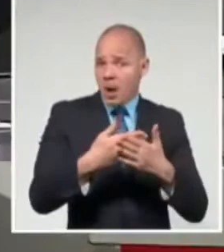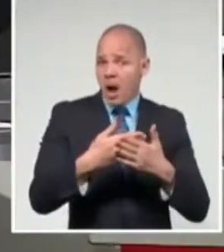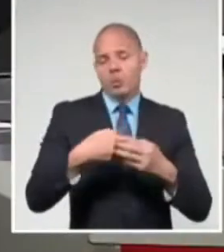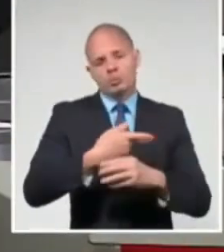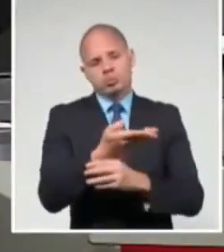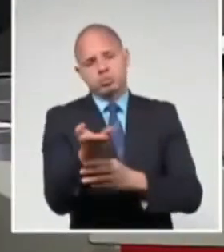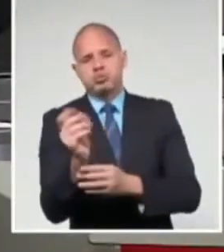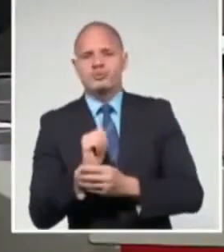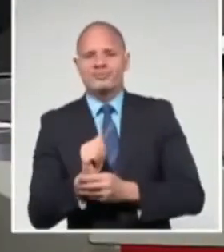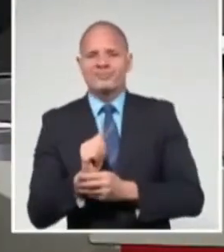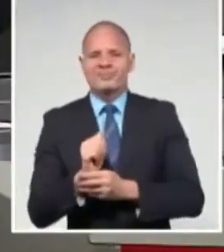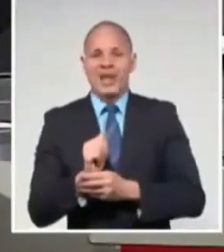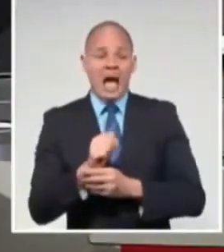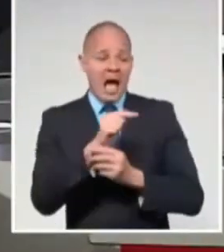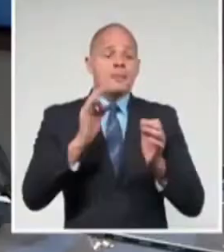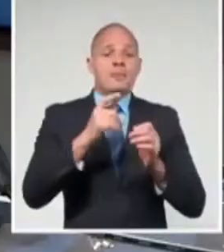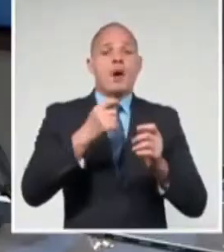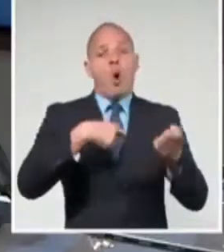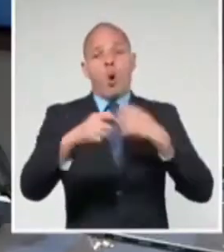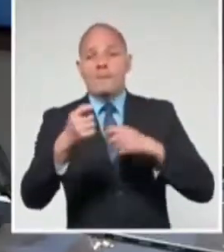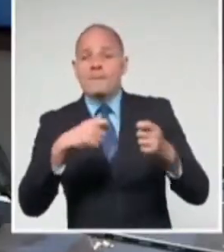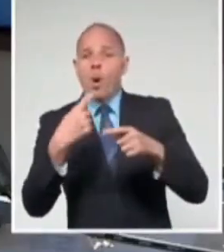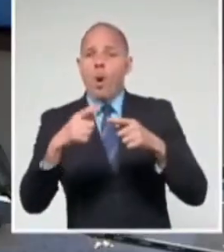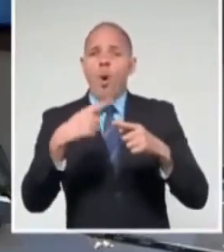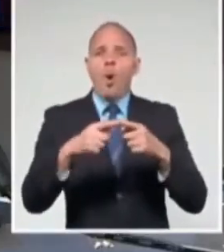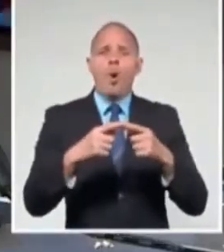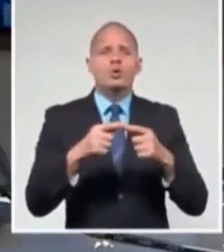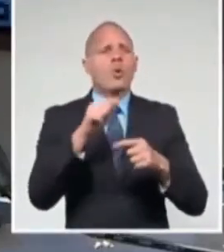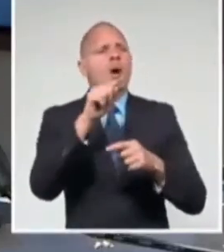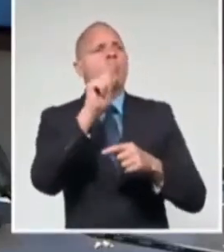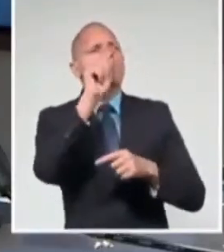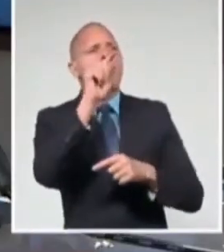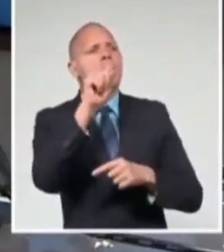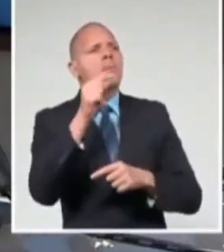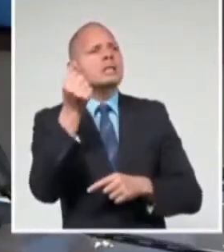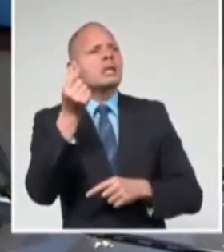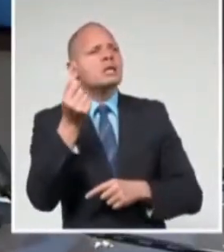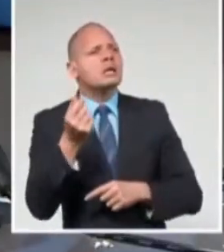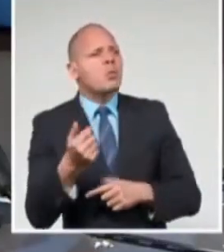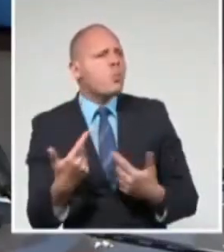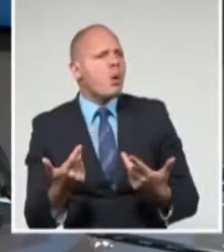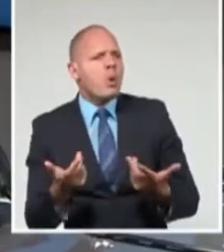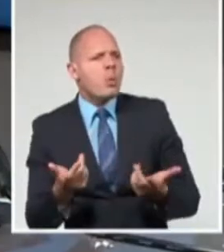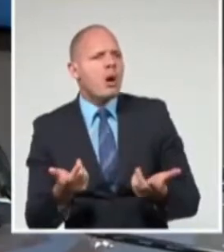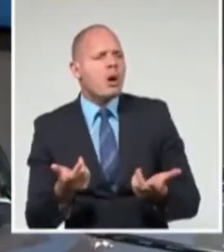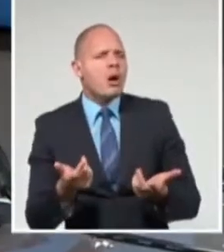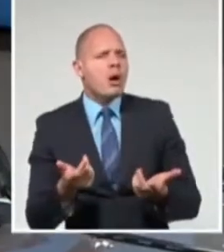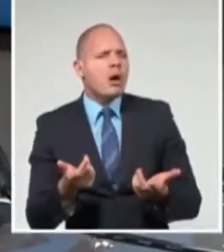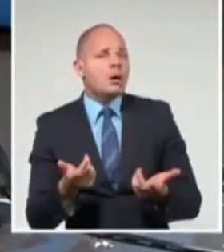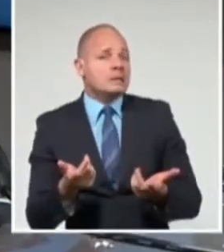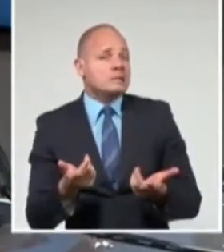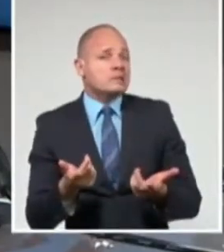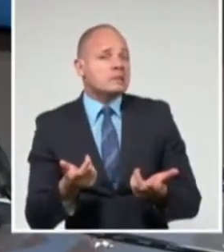con importaciones y vuelve a ser más caro. La pregunta es, ¿cuáles son los precios que van a subir?